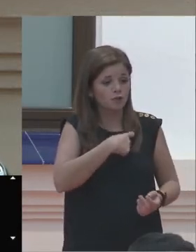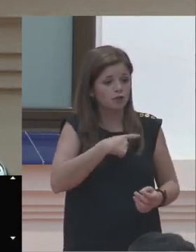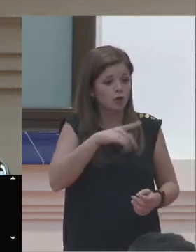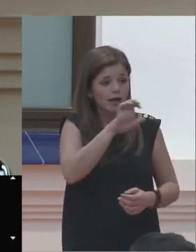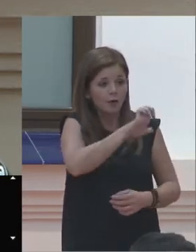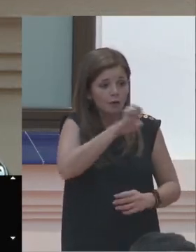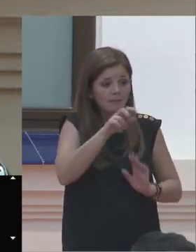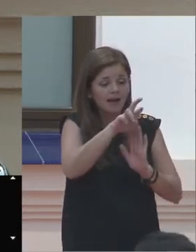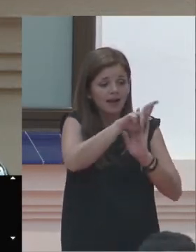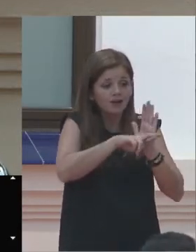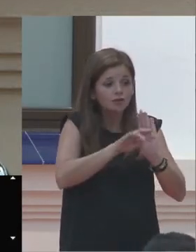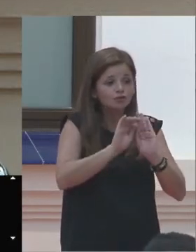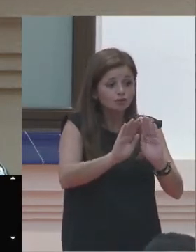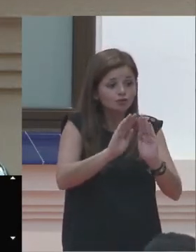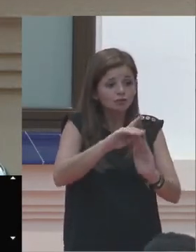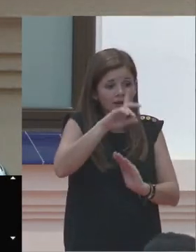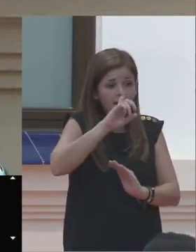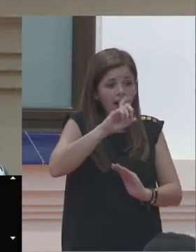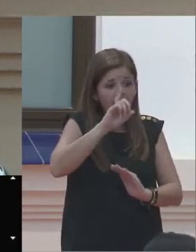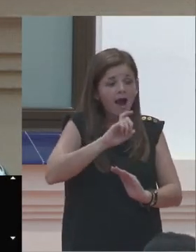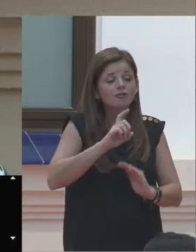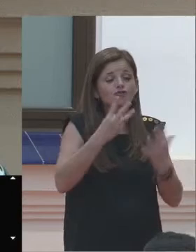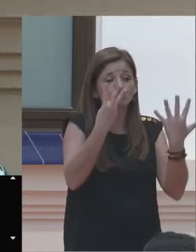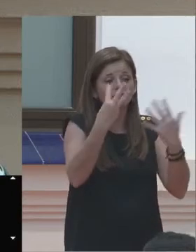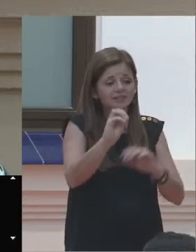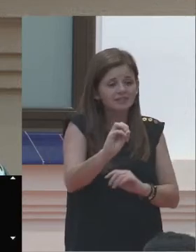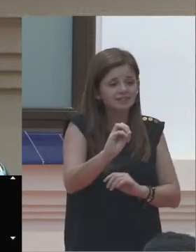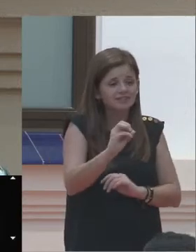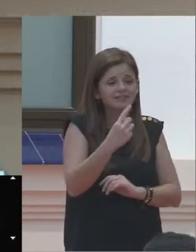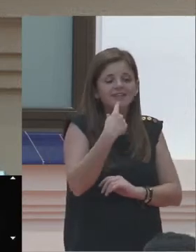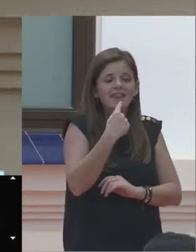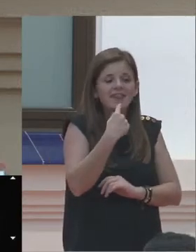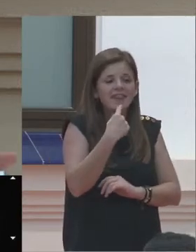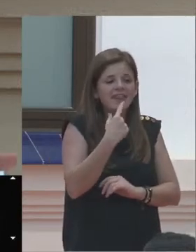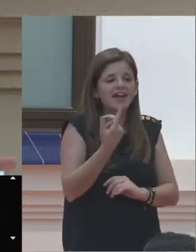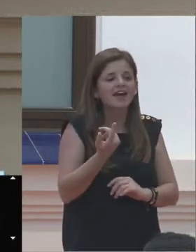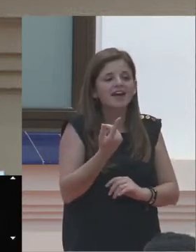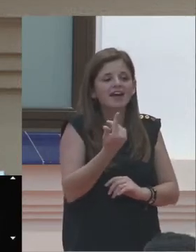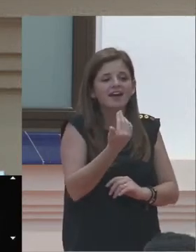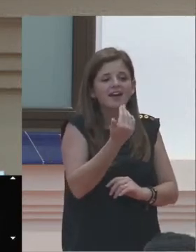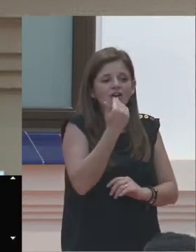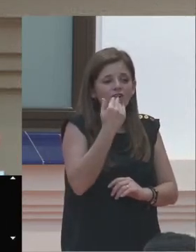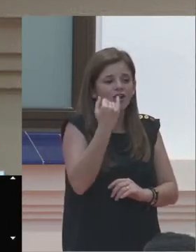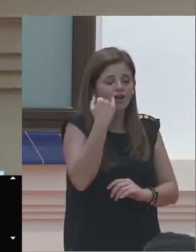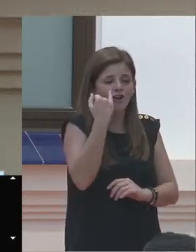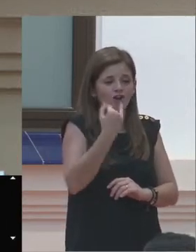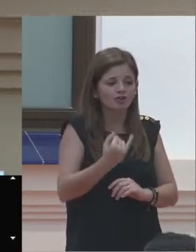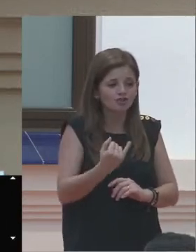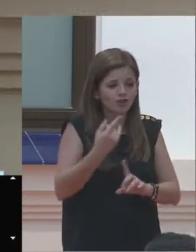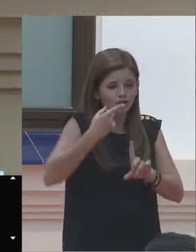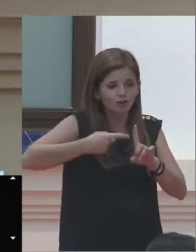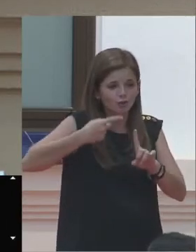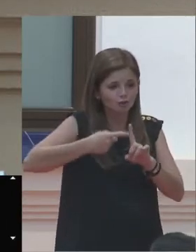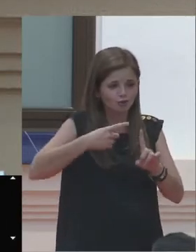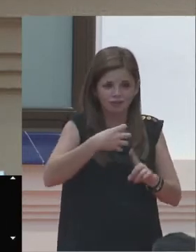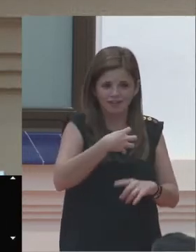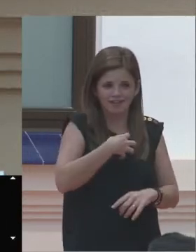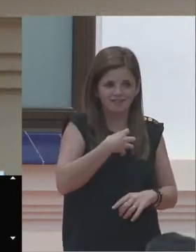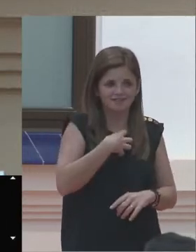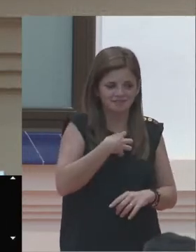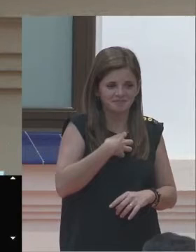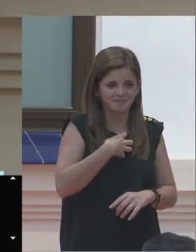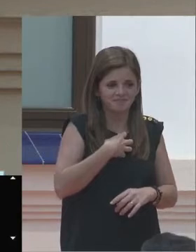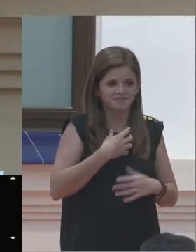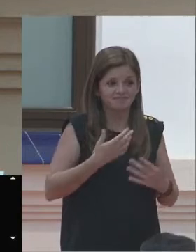80 y que no contempla siquiera el uso del correo electrónico. Con lo cual, ¿cómo iba a contemplar el que un pasajero se